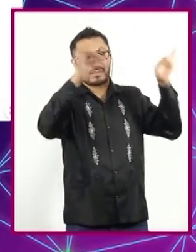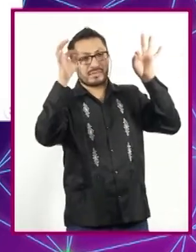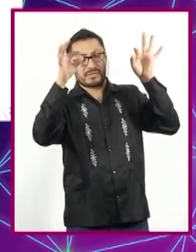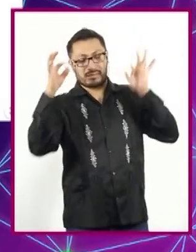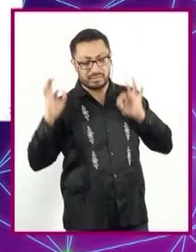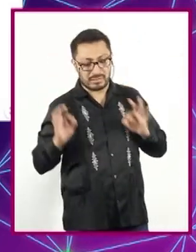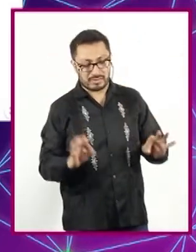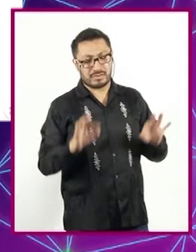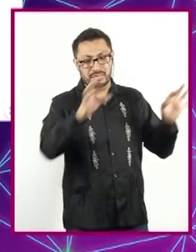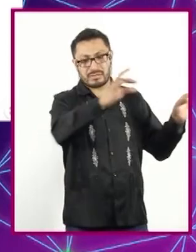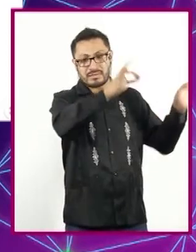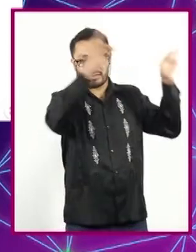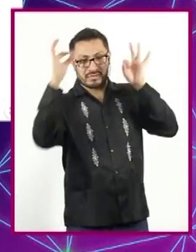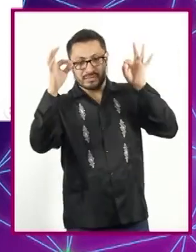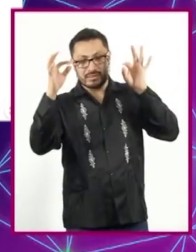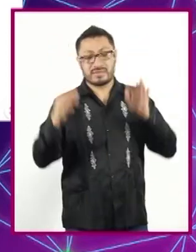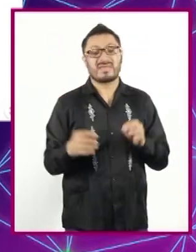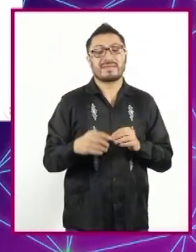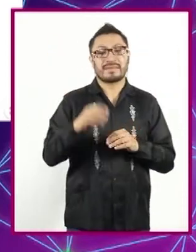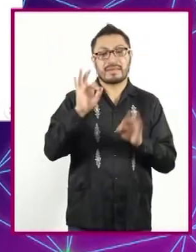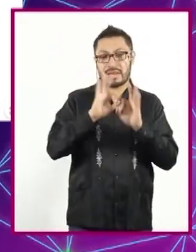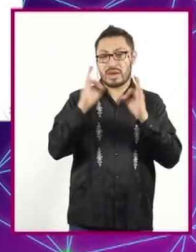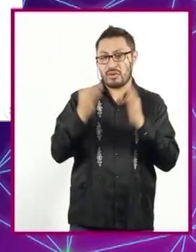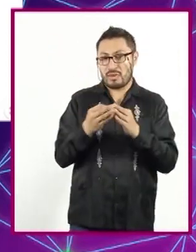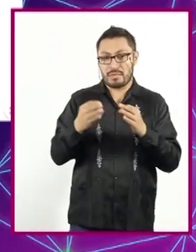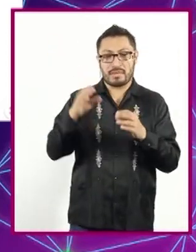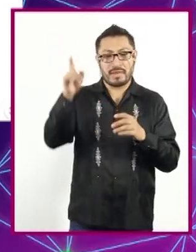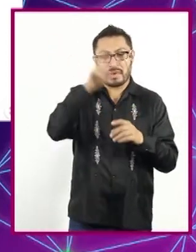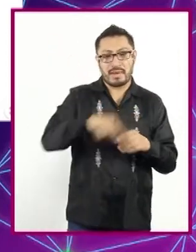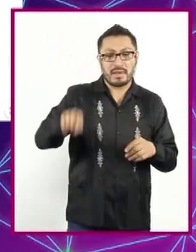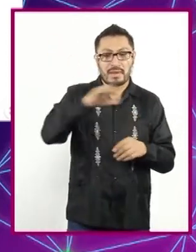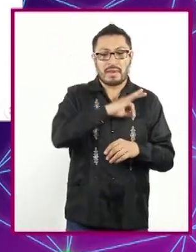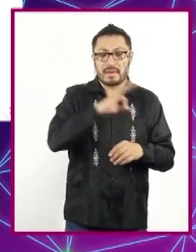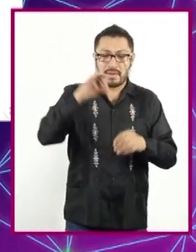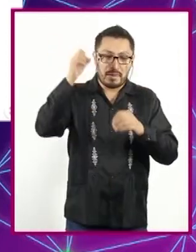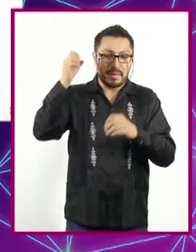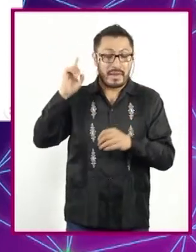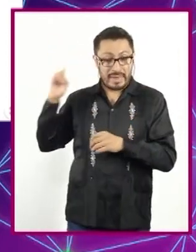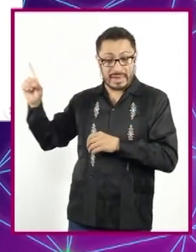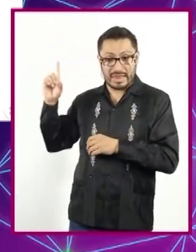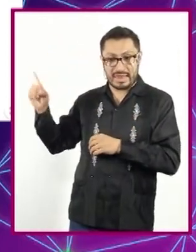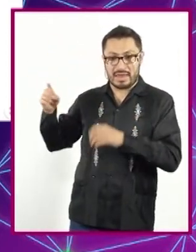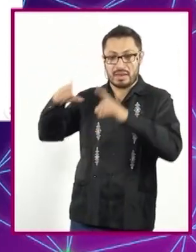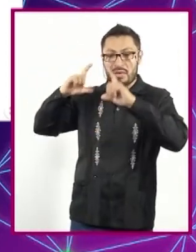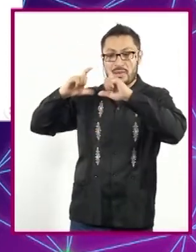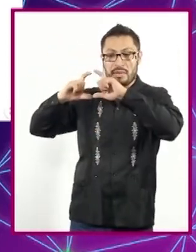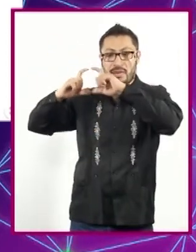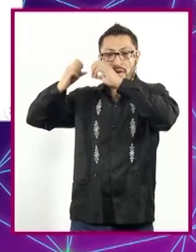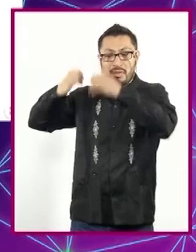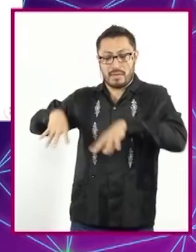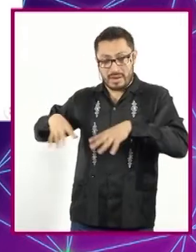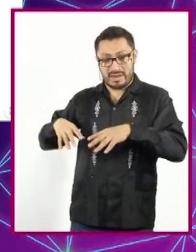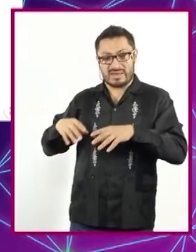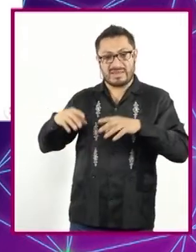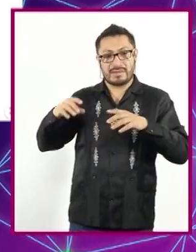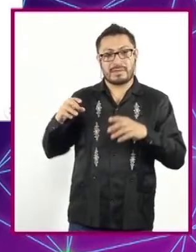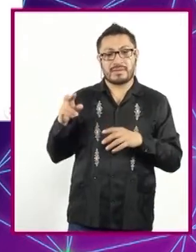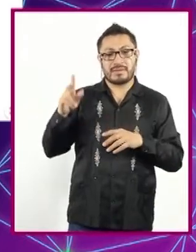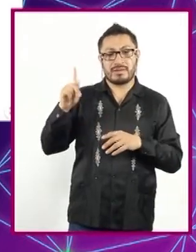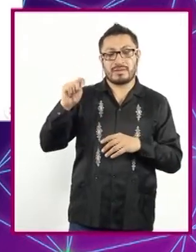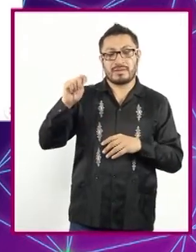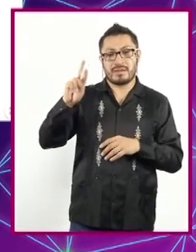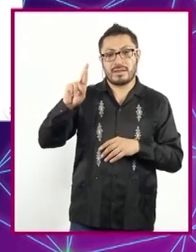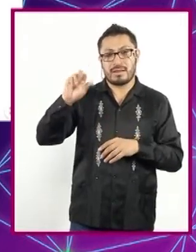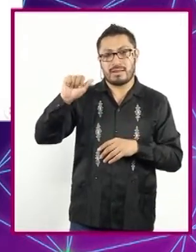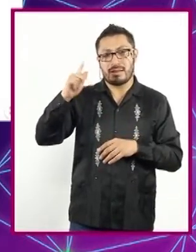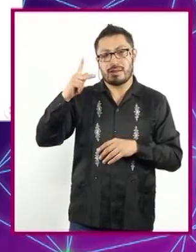Del lado derecho, la forma circular se pierde y se transforma pasando primero de un trapecio y